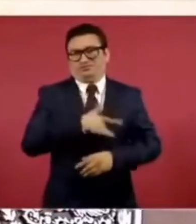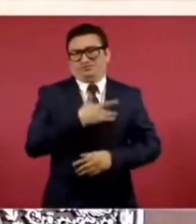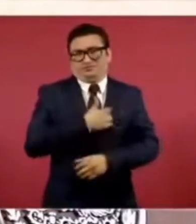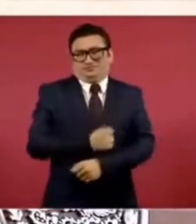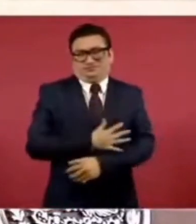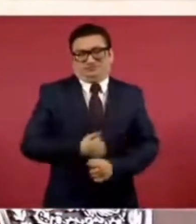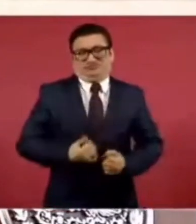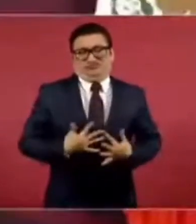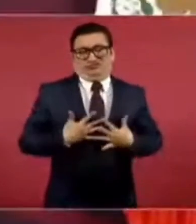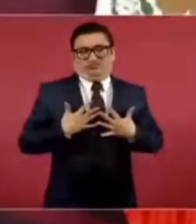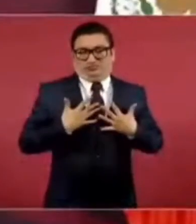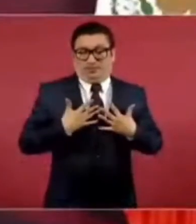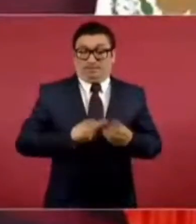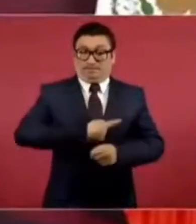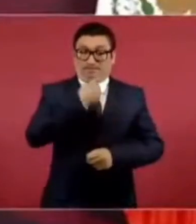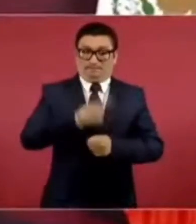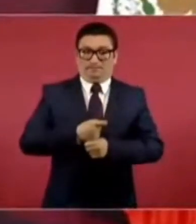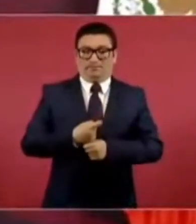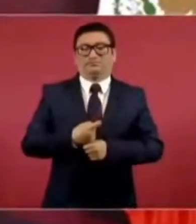Primero,